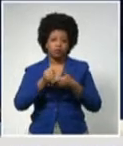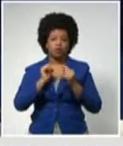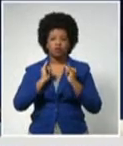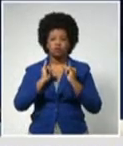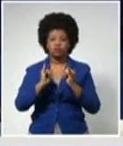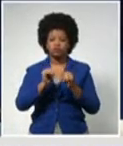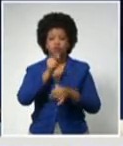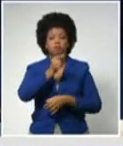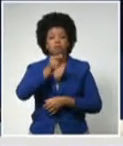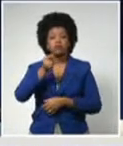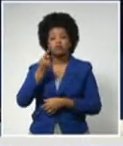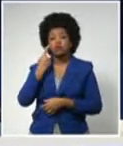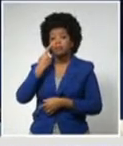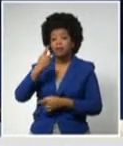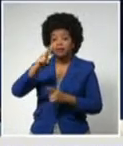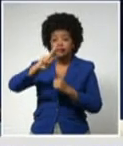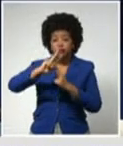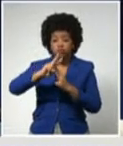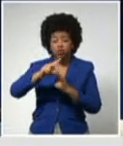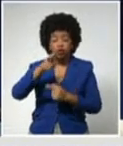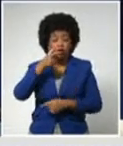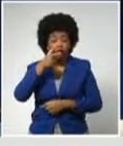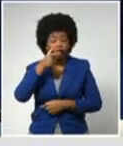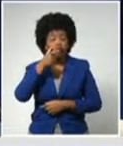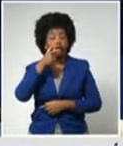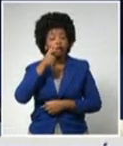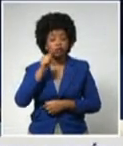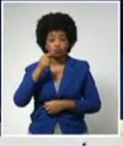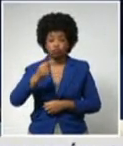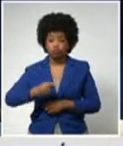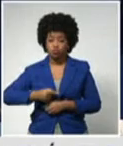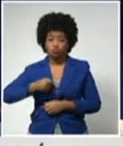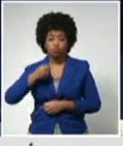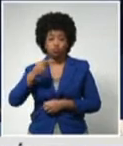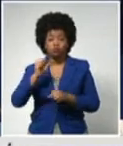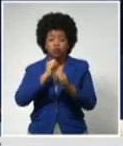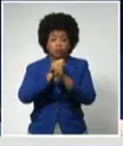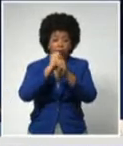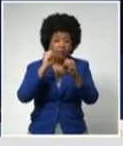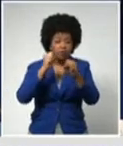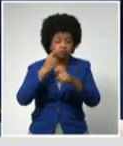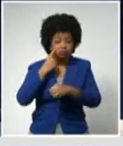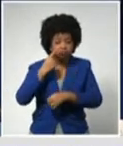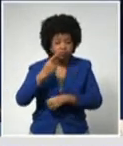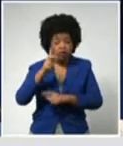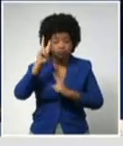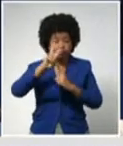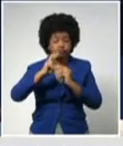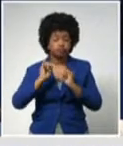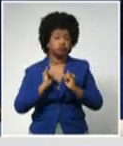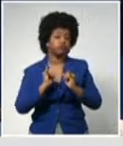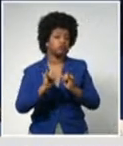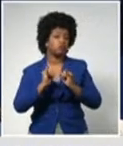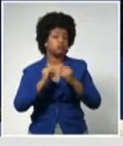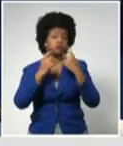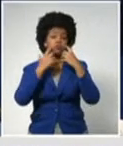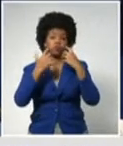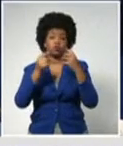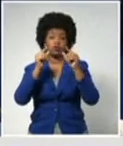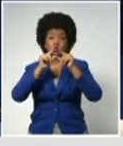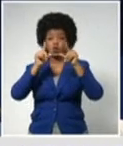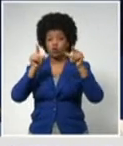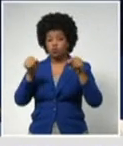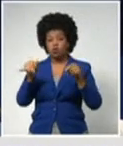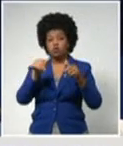personas que se levantan todos los días para ver la información de Cuba y